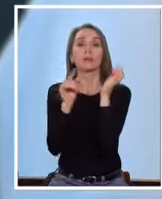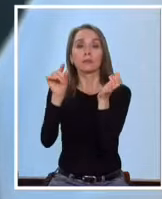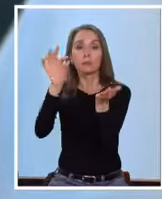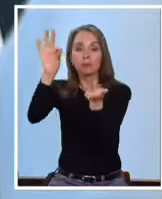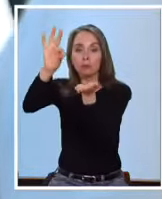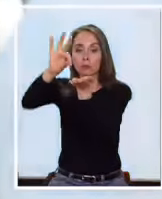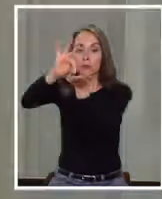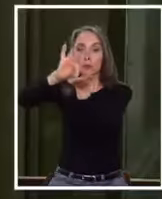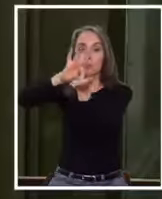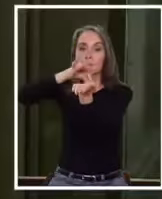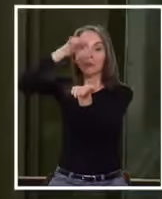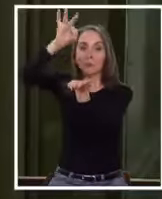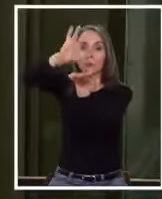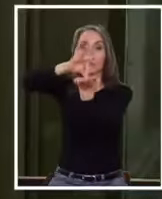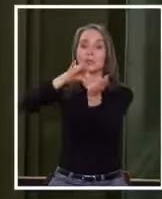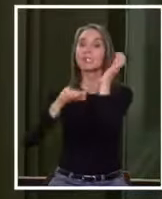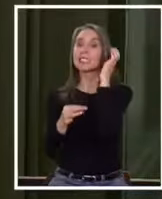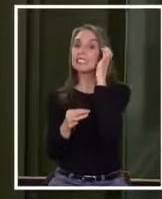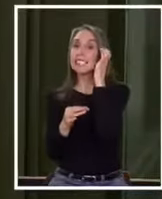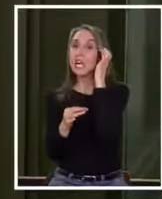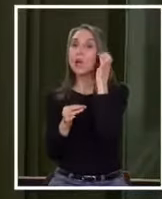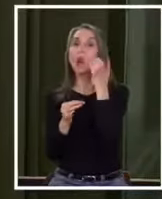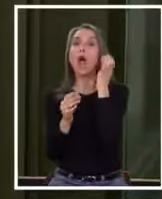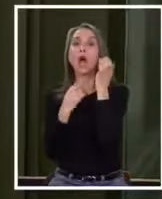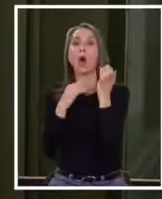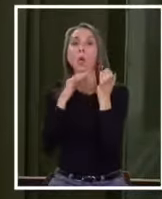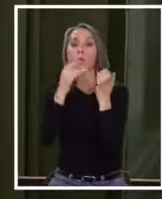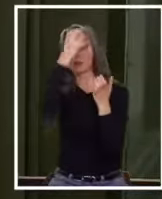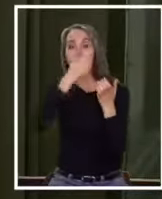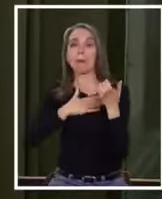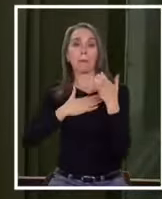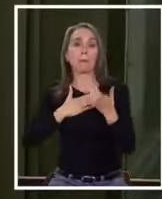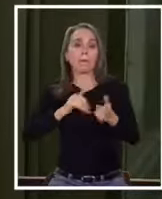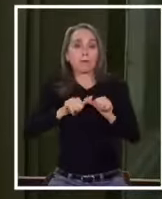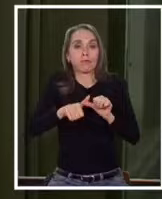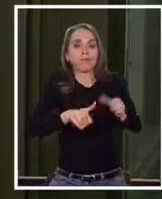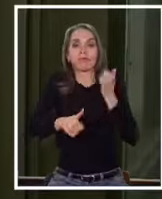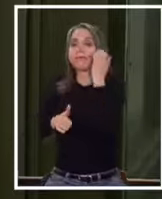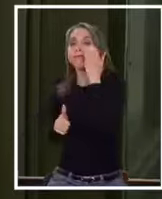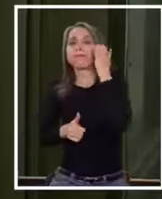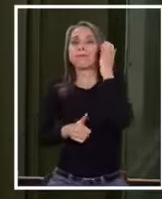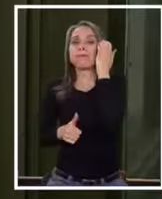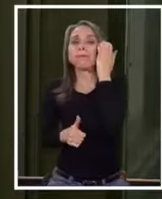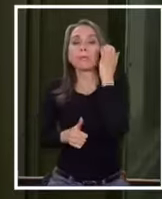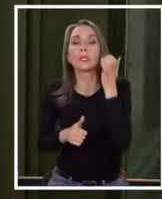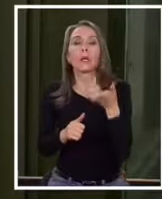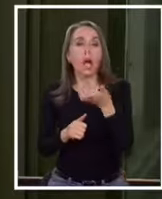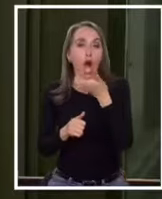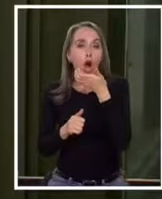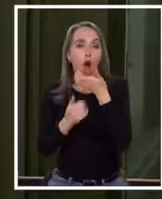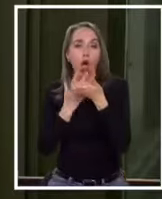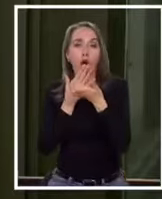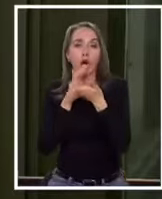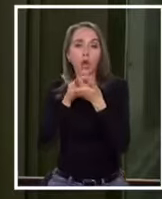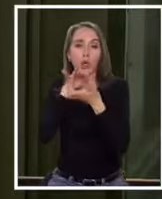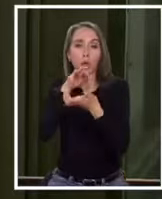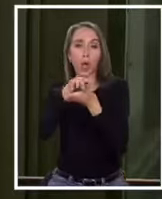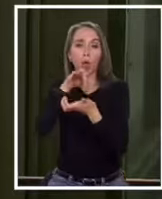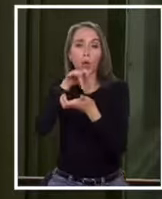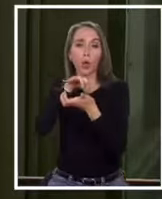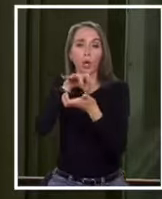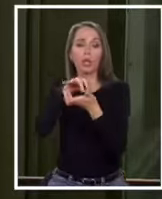muestra de su pantalla. El celular es un elemento muy personal, ¿cierto? al exhalar sobre él,